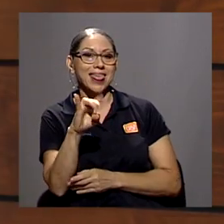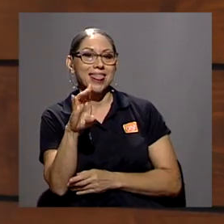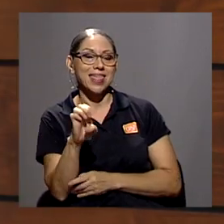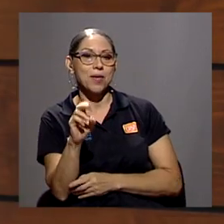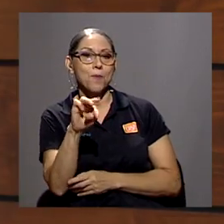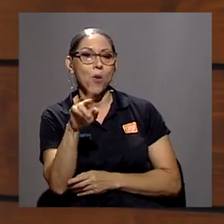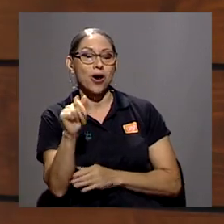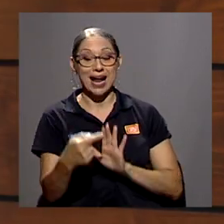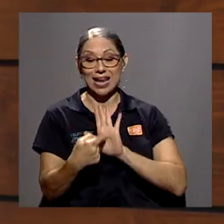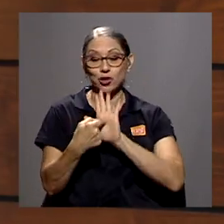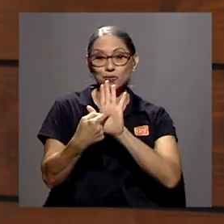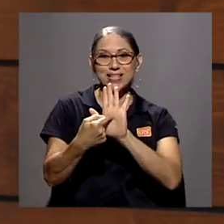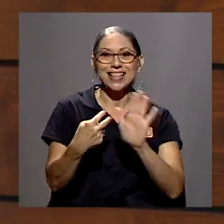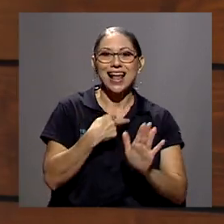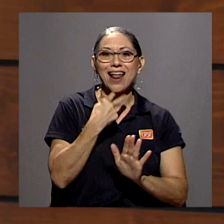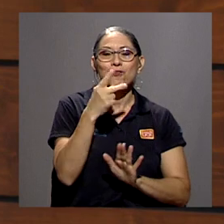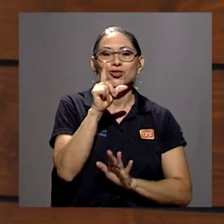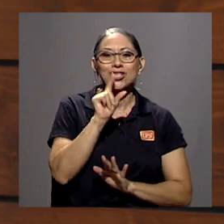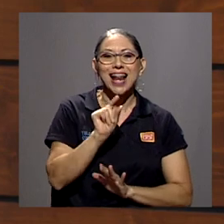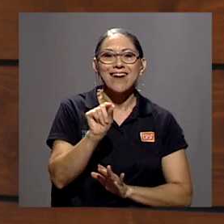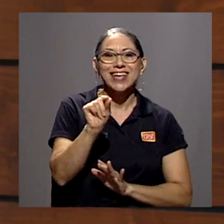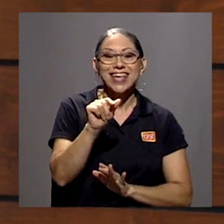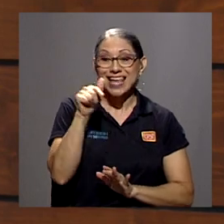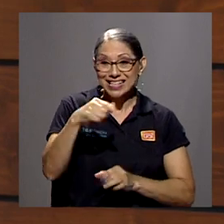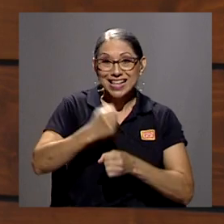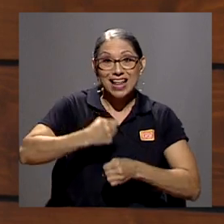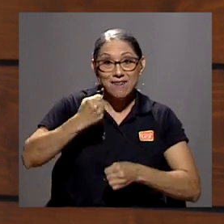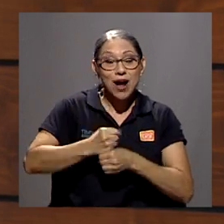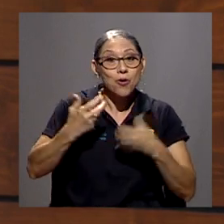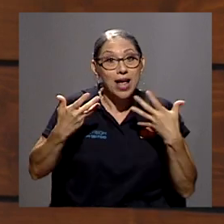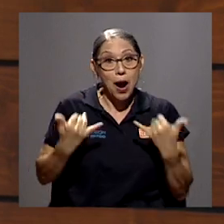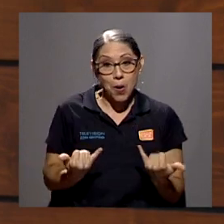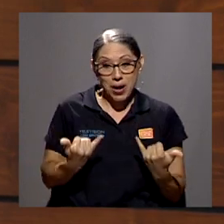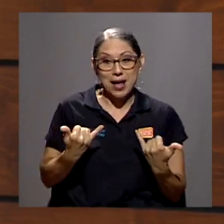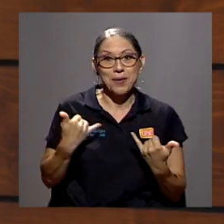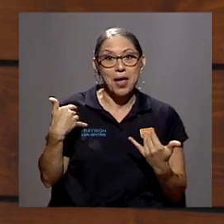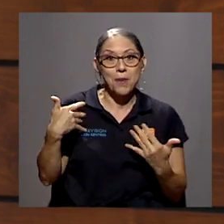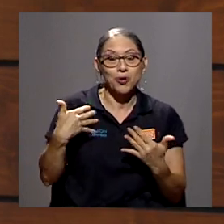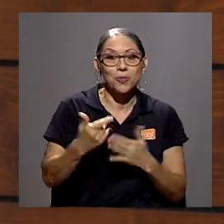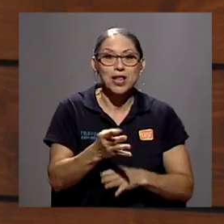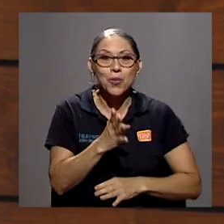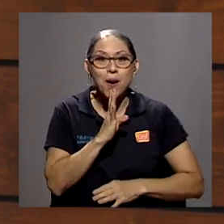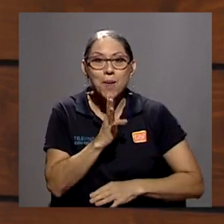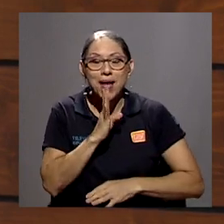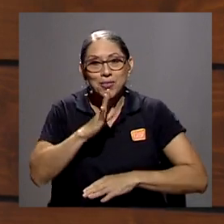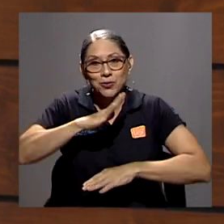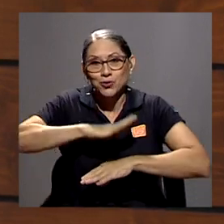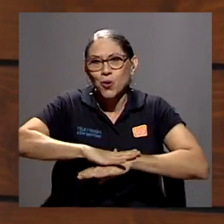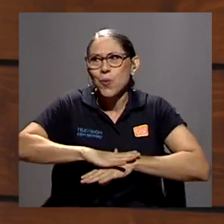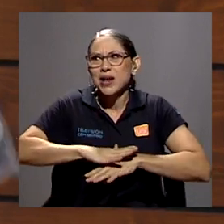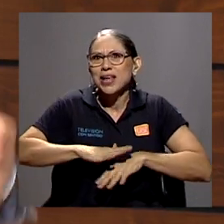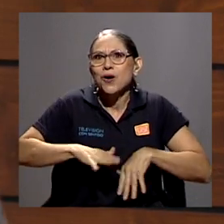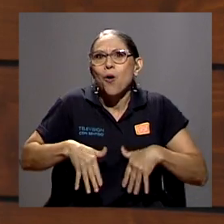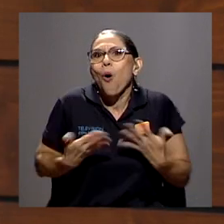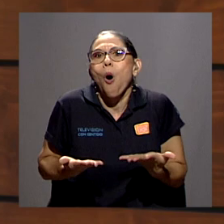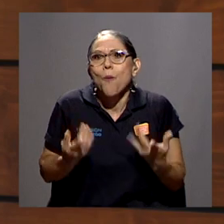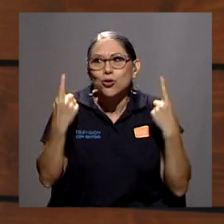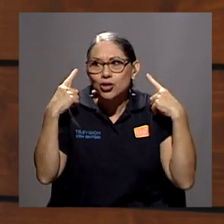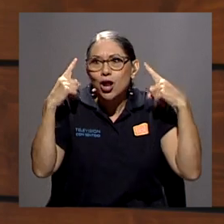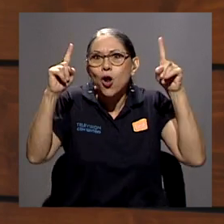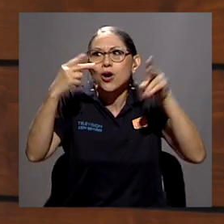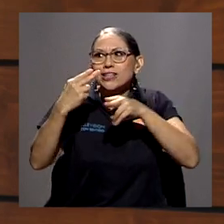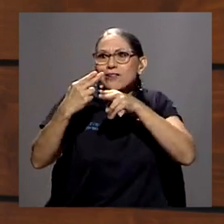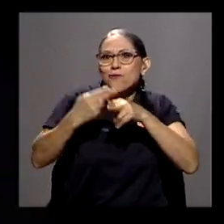del ave este trabajo que ahora hemos venido hablando ampliamente sobre cómo se llega a un grammy